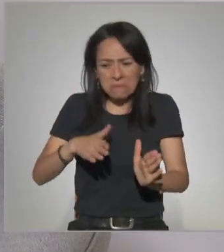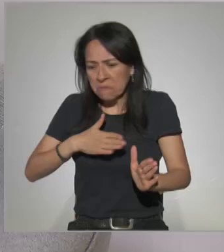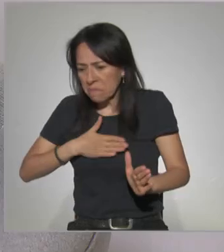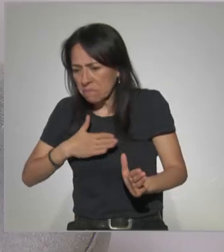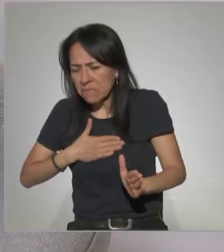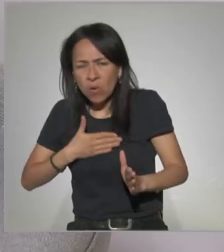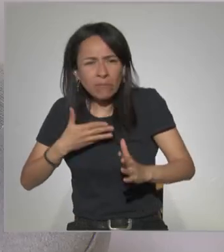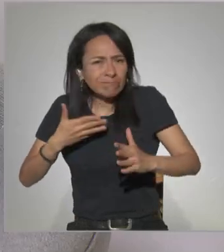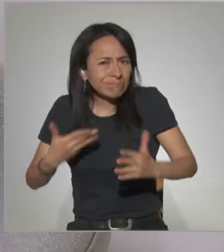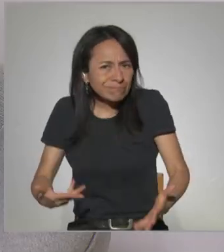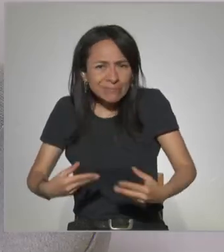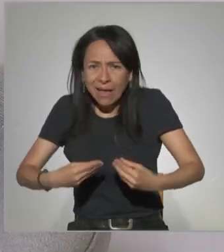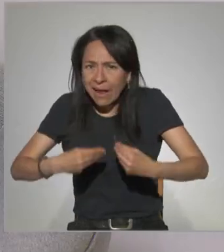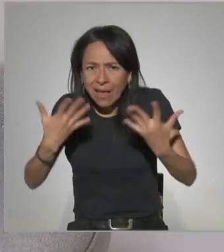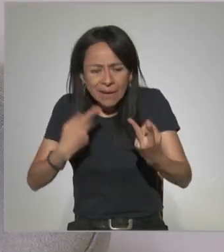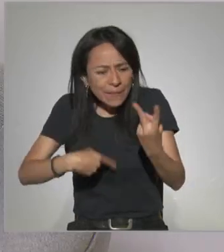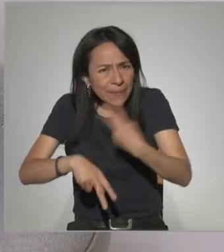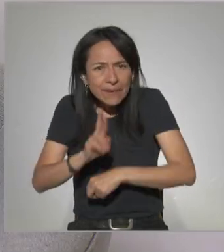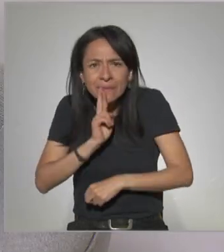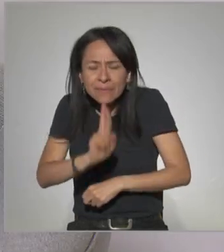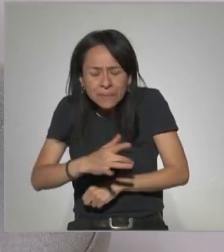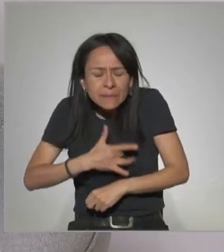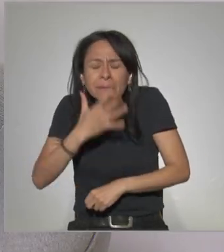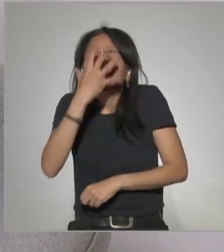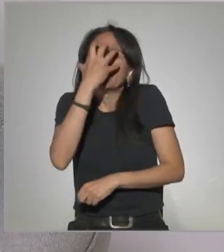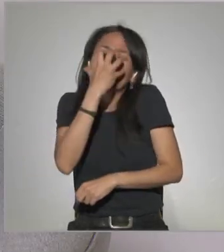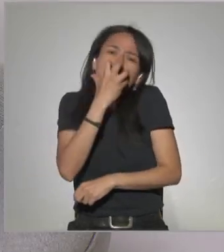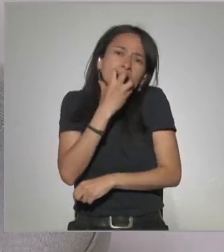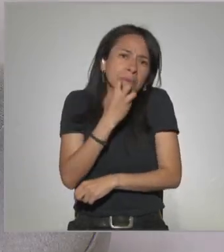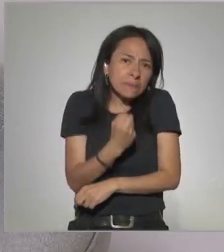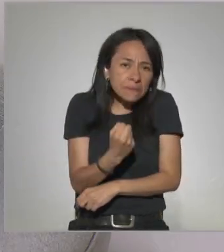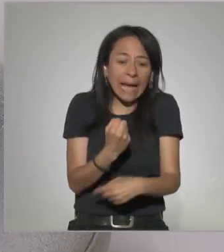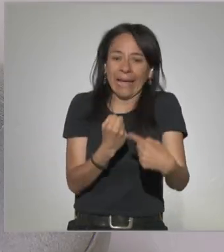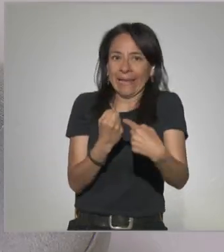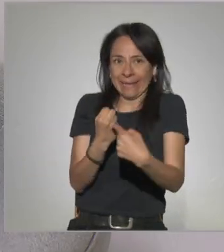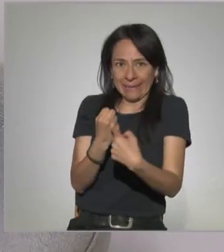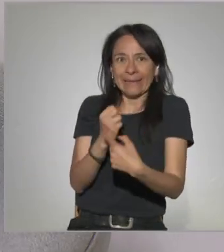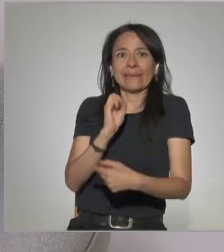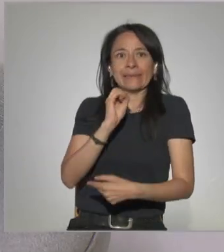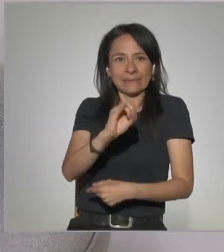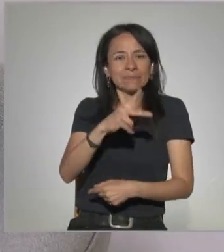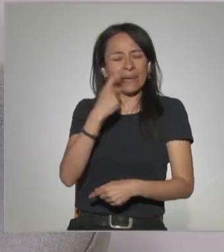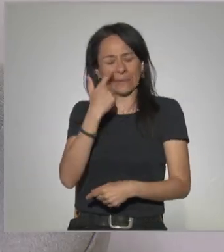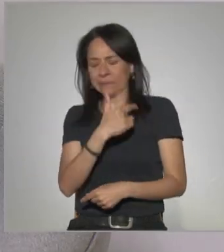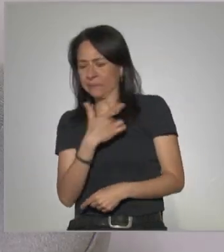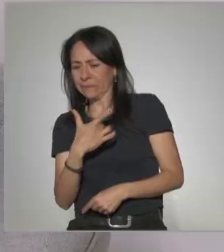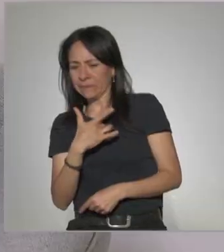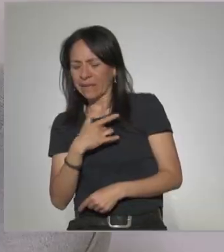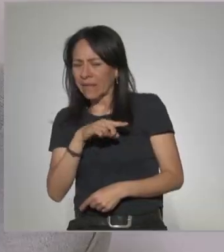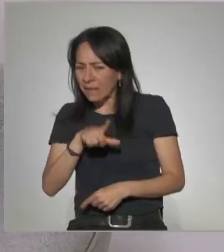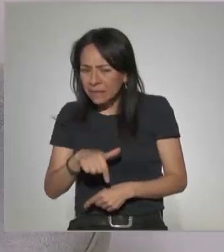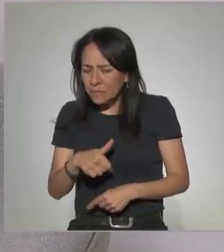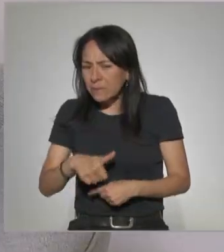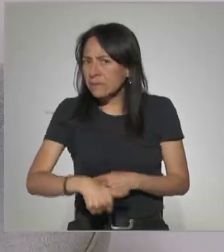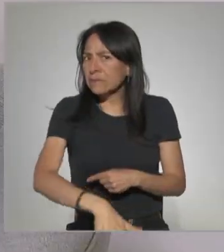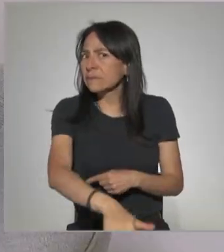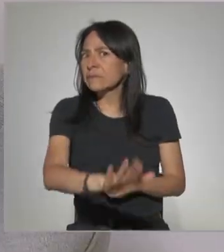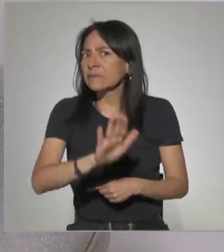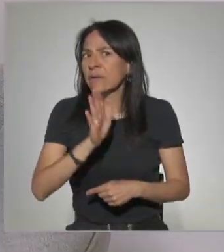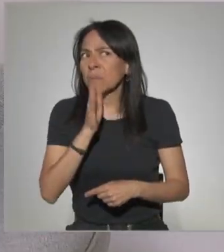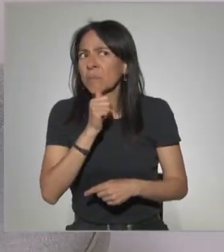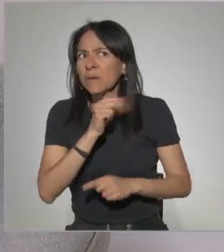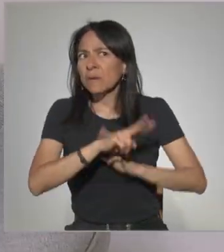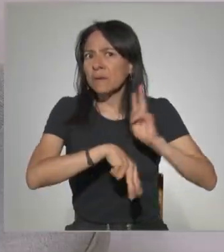Pero la persistencia de esta emoción, la disfunción que ocasiona en mi día a día, que ya no me permita, por ejemplo, asistir